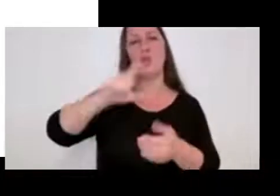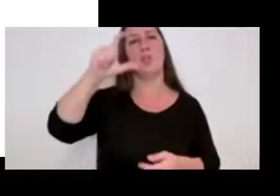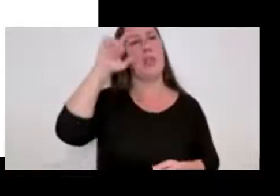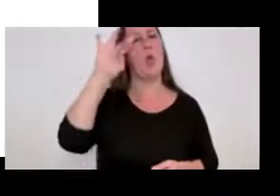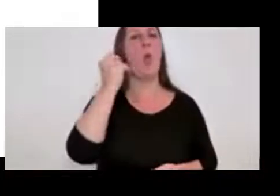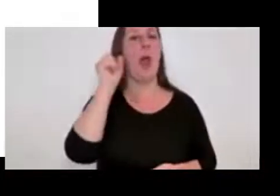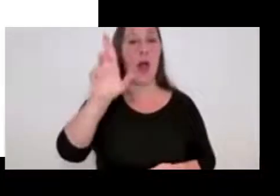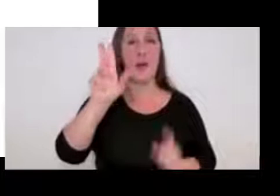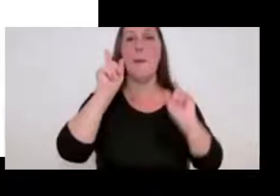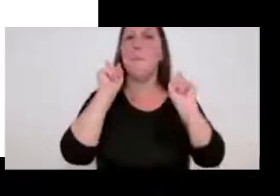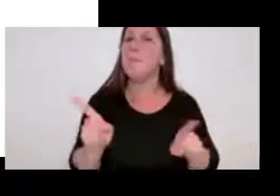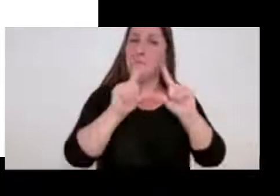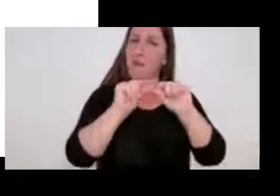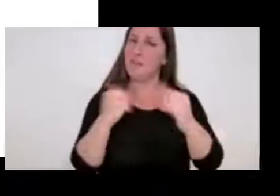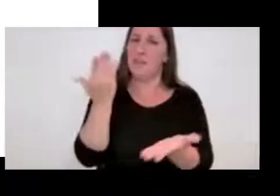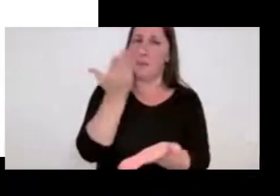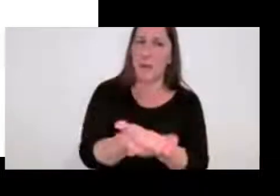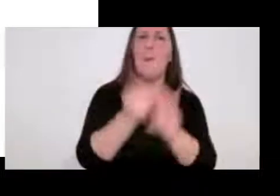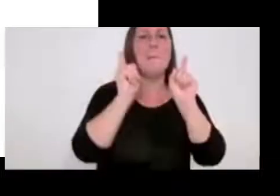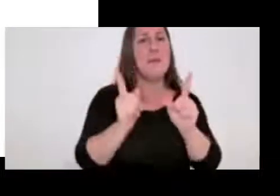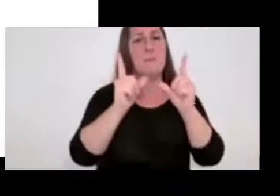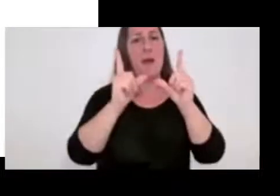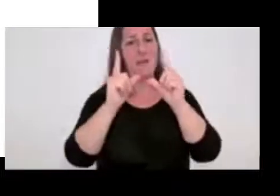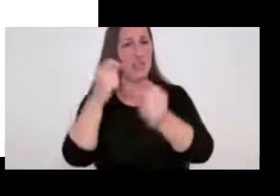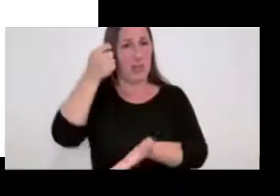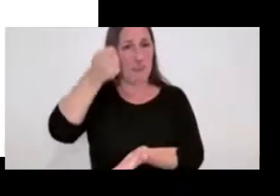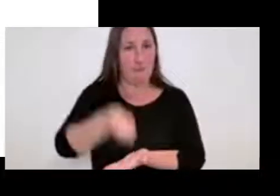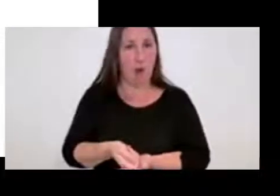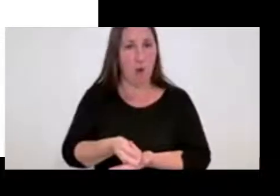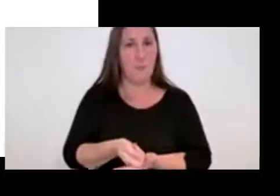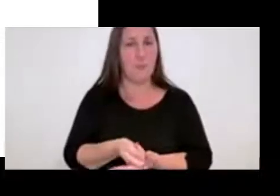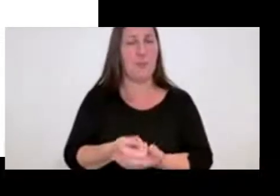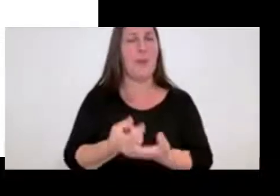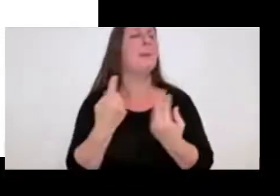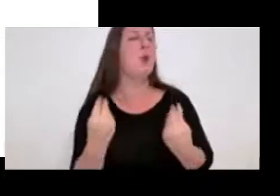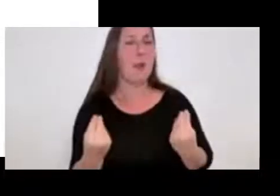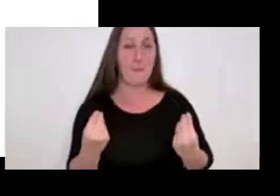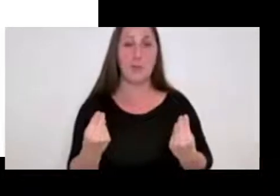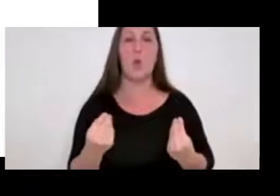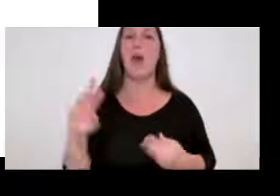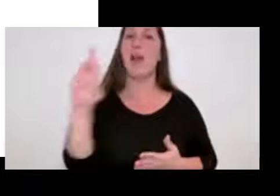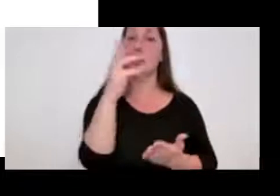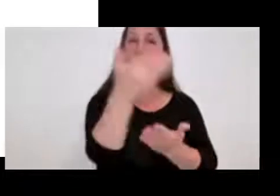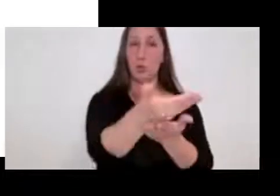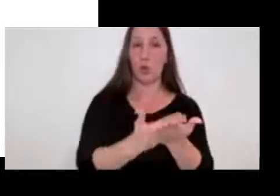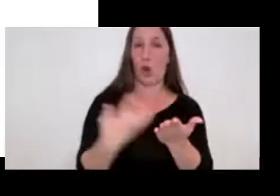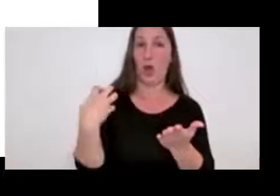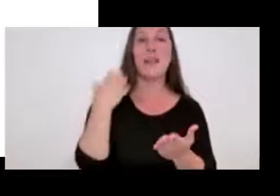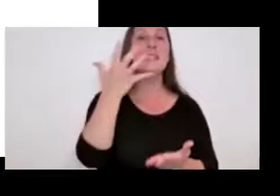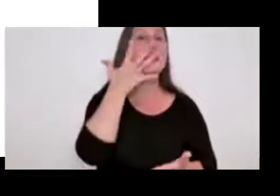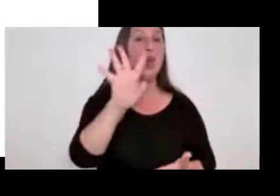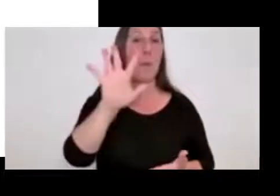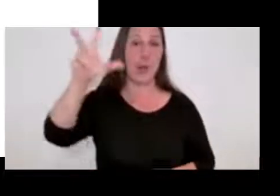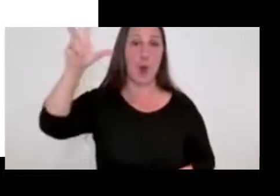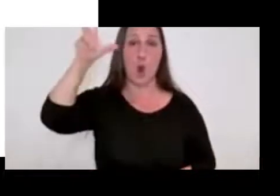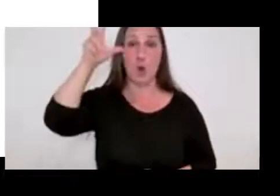de presentación, misma fecha de pago. ¿Qué pasa? La Resolución General 5008 es